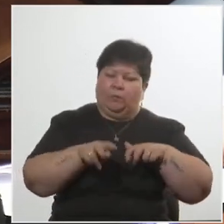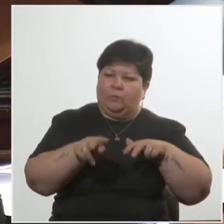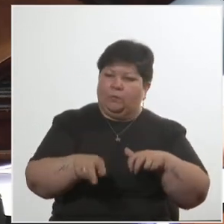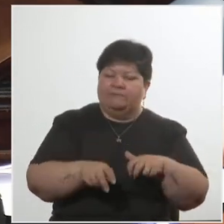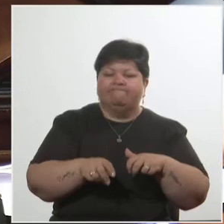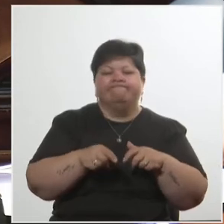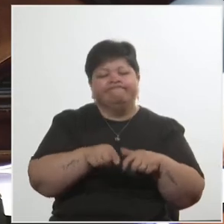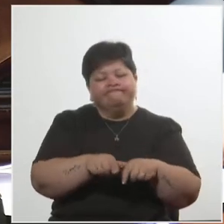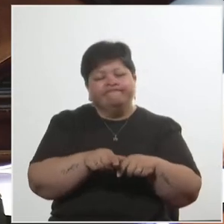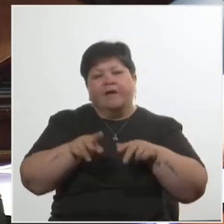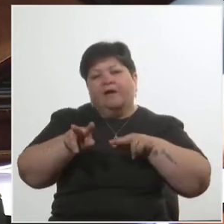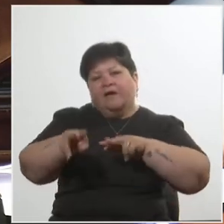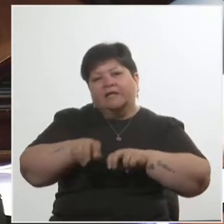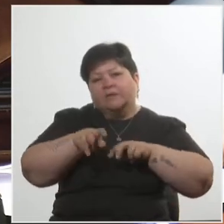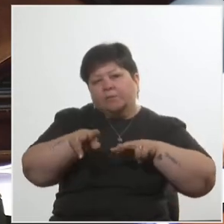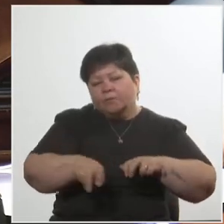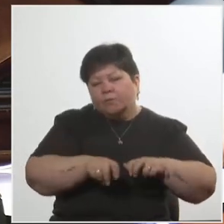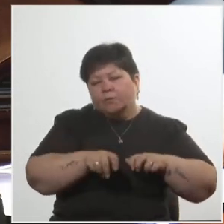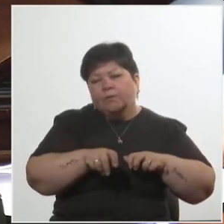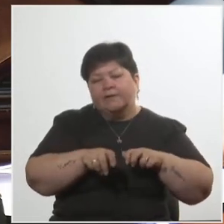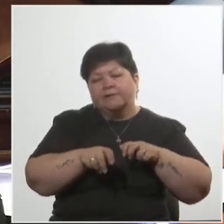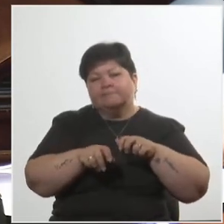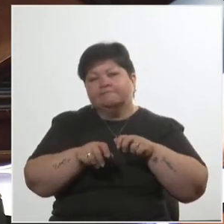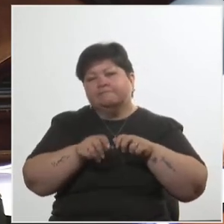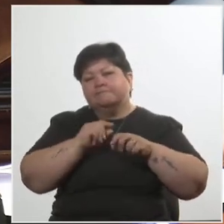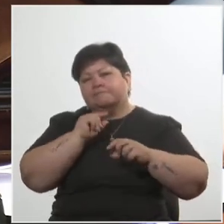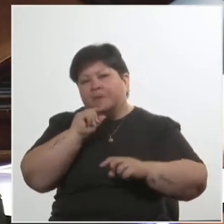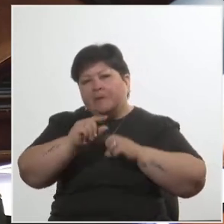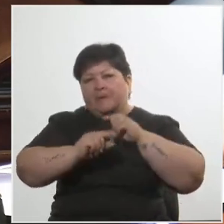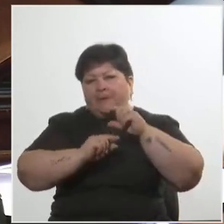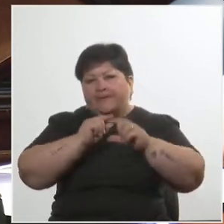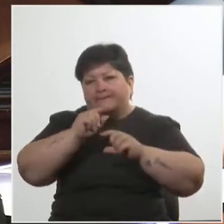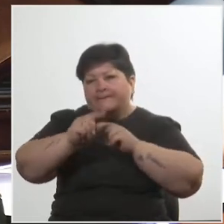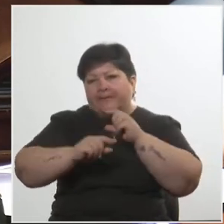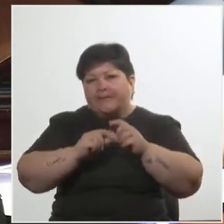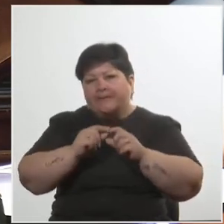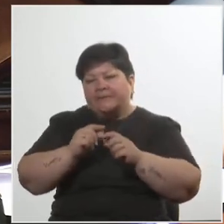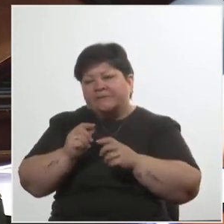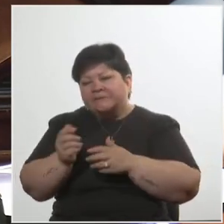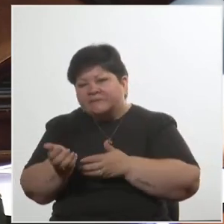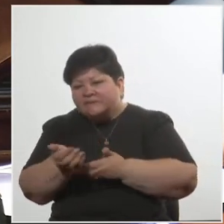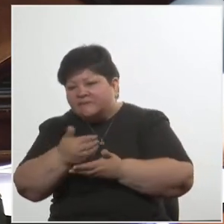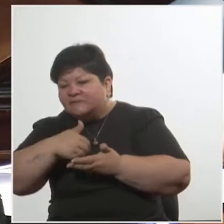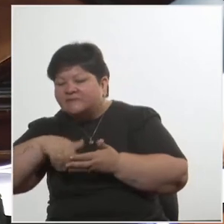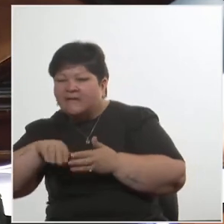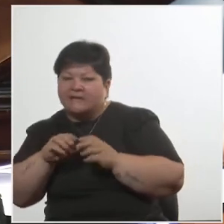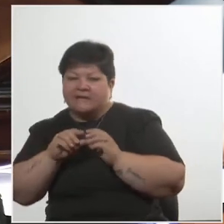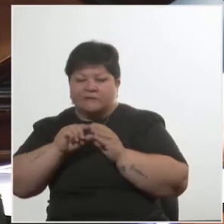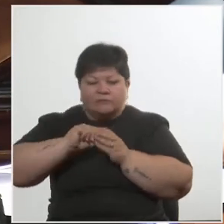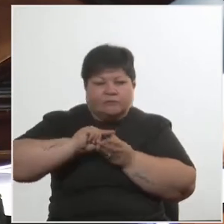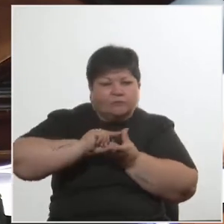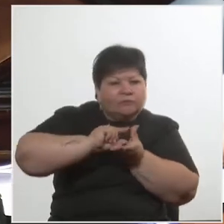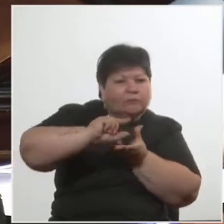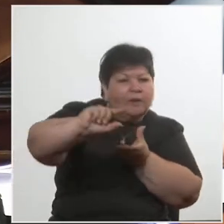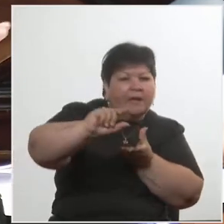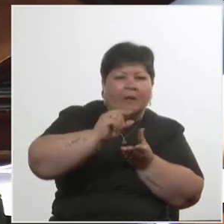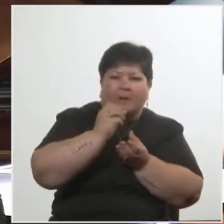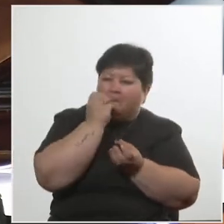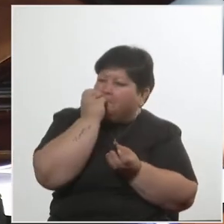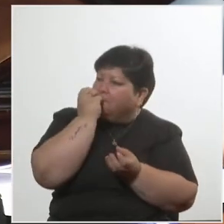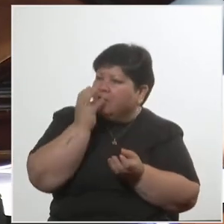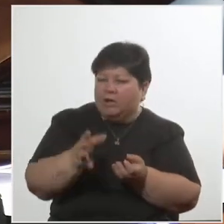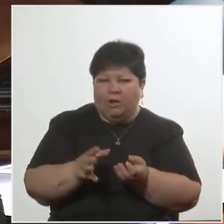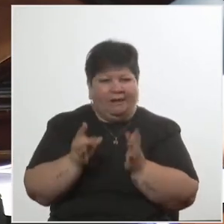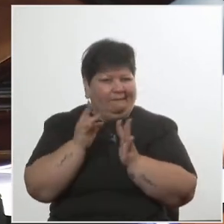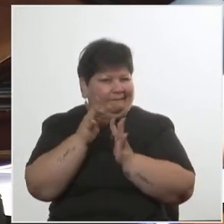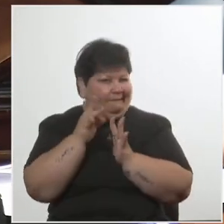que la agricultura de a poquito le va a ir robando los mejores suelos Entonces tenemos que ir pensando este